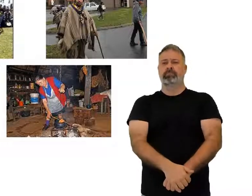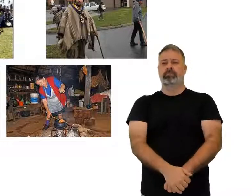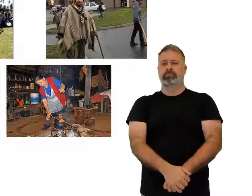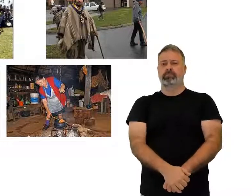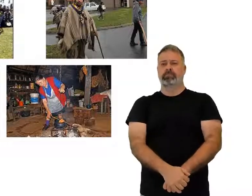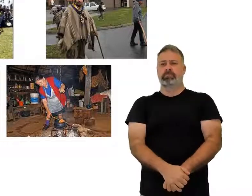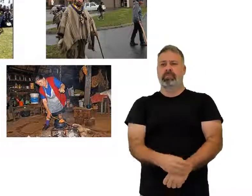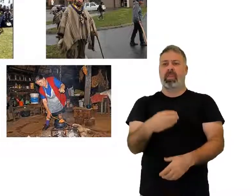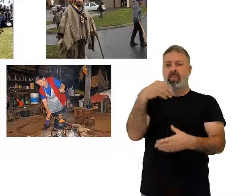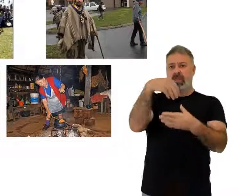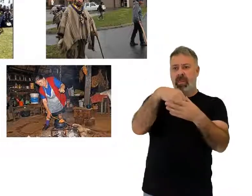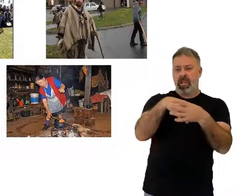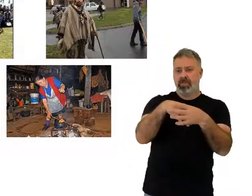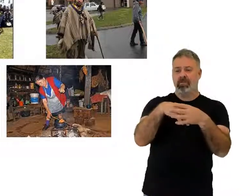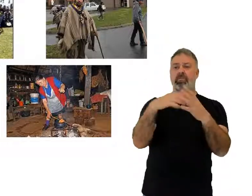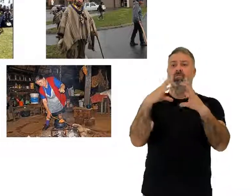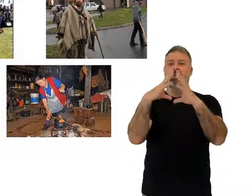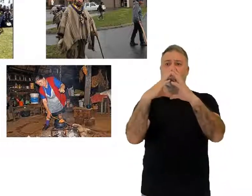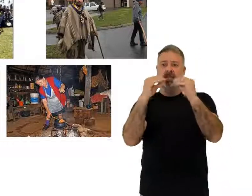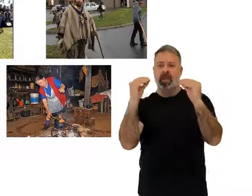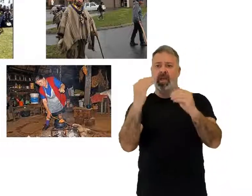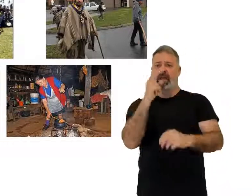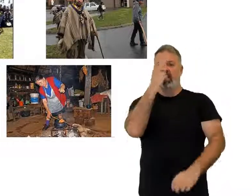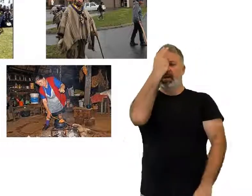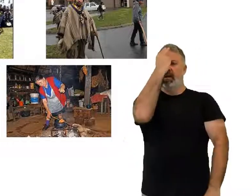en la Universidad Católica de Temuco,